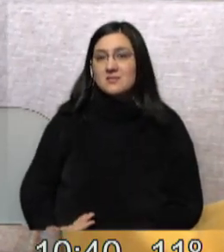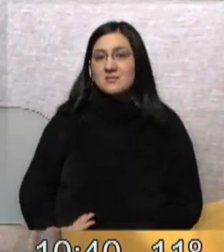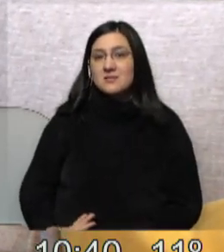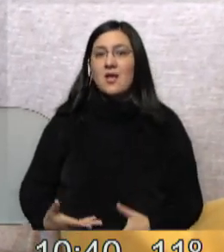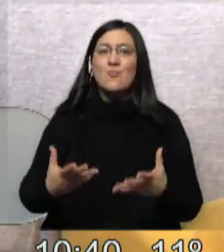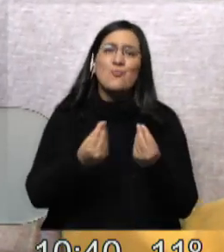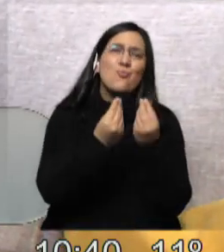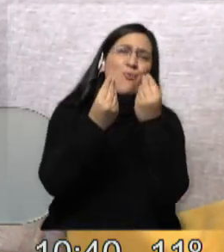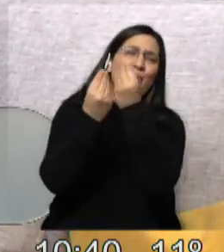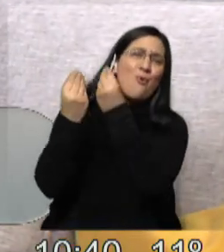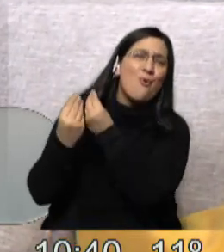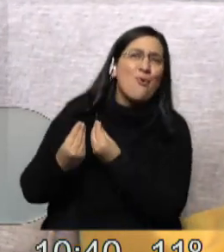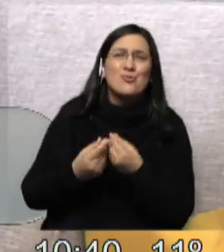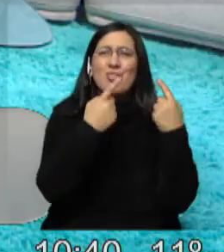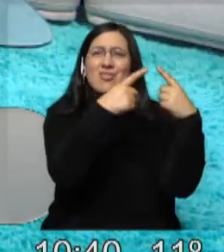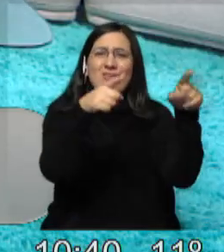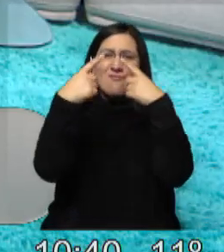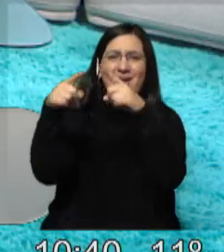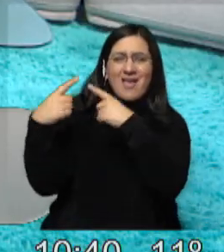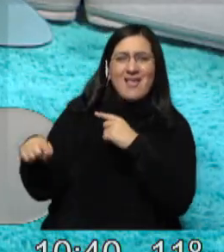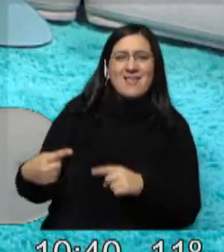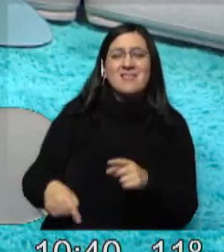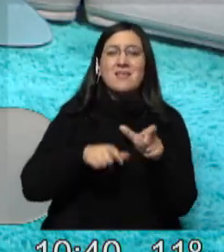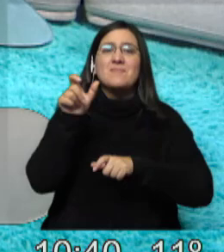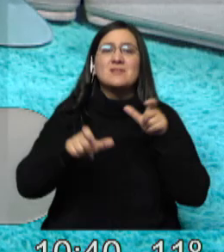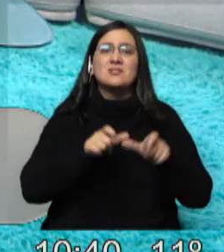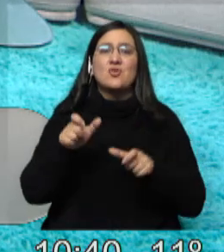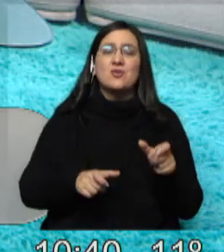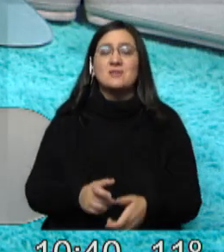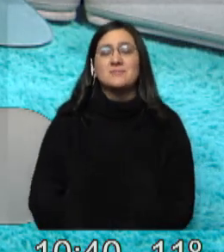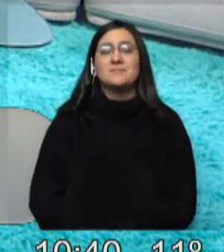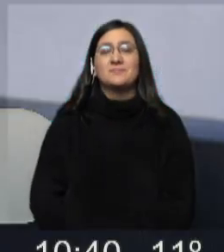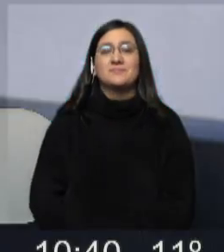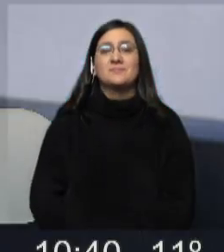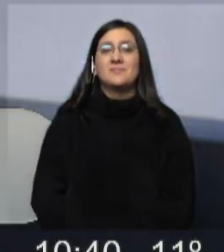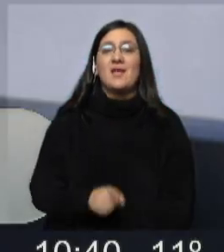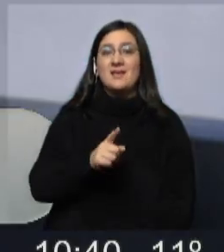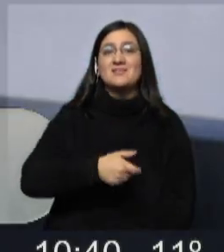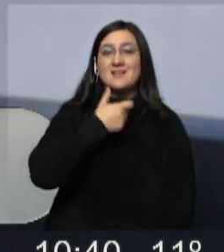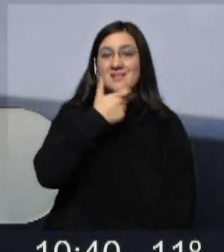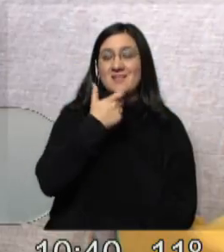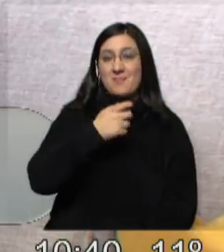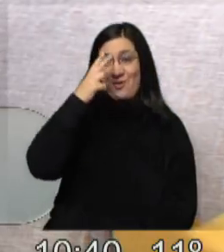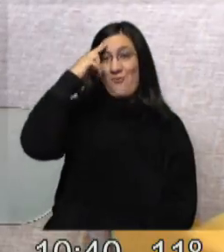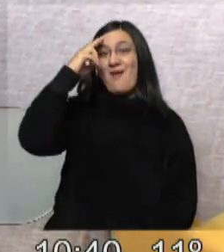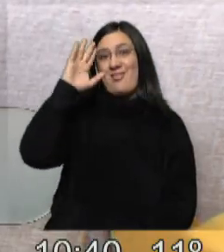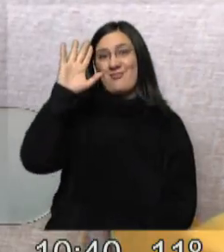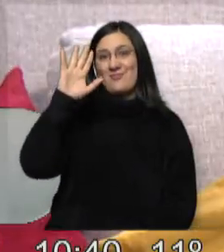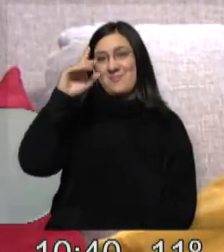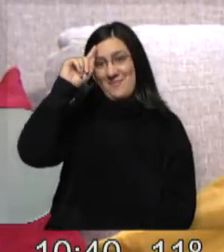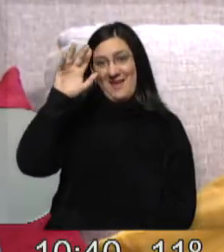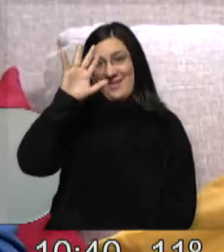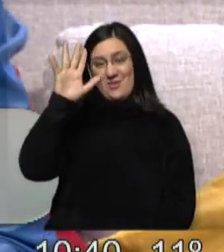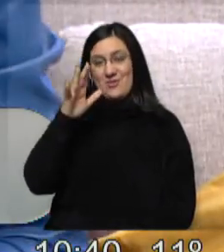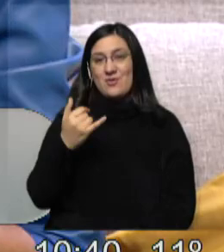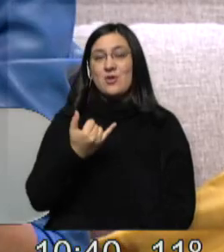de todo, han pasado de todo tipo de personas y personajes. Ahí creo que la tentación fue por recuerdos que tenía en la cabeza. Imagínate, ¿no? ¿Cómo se logra